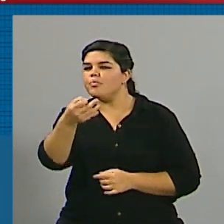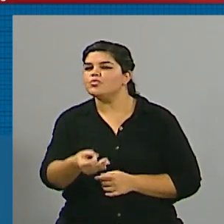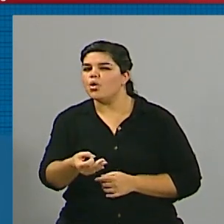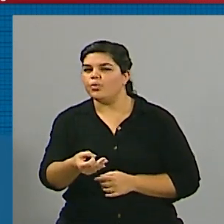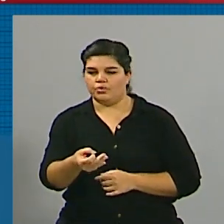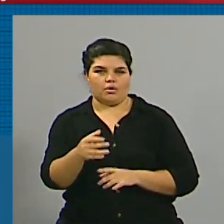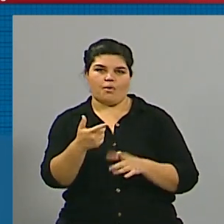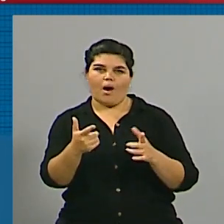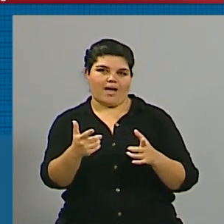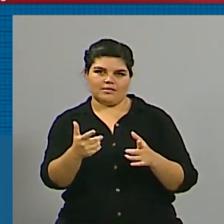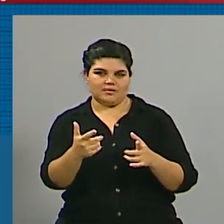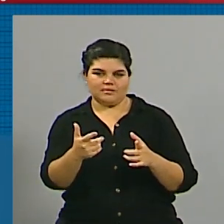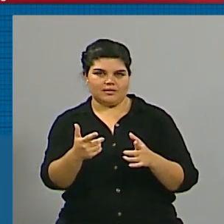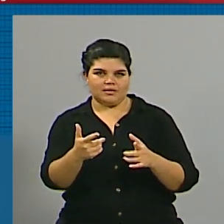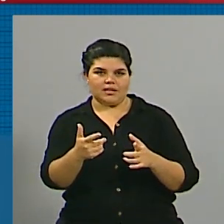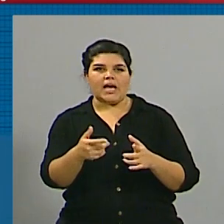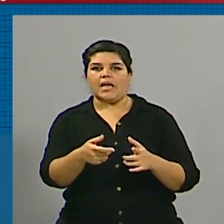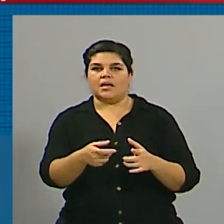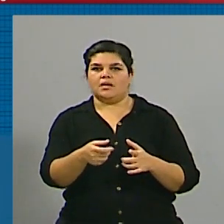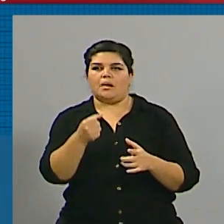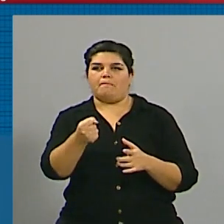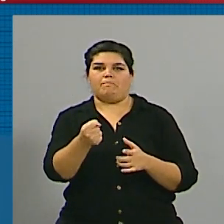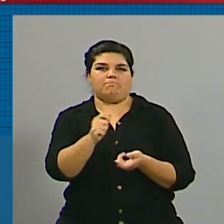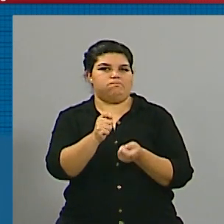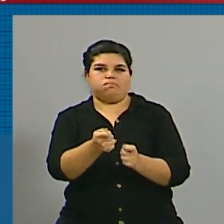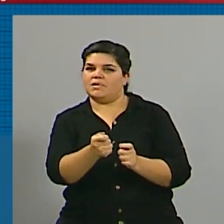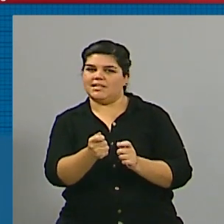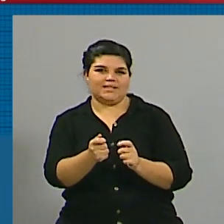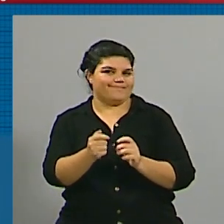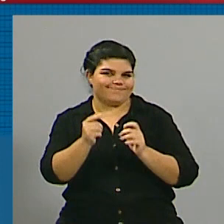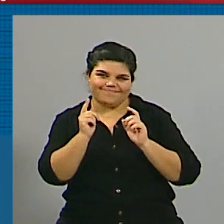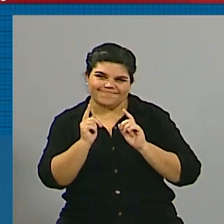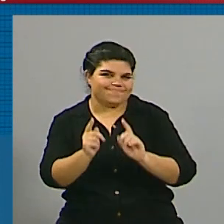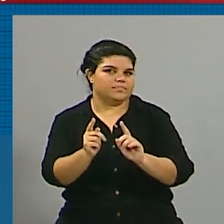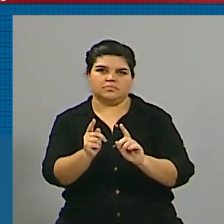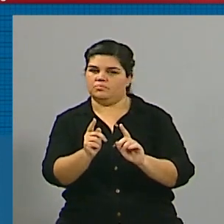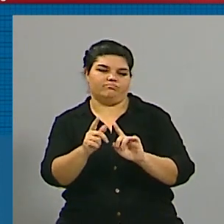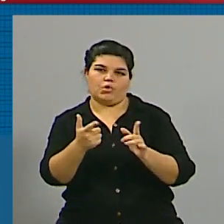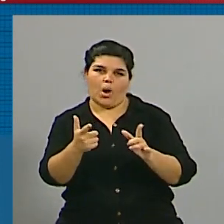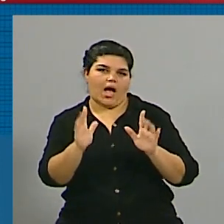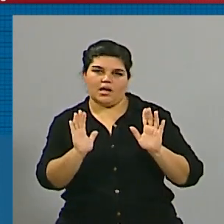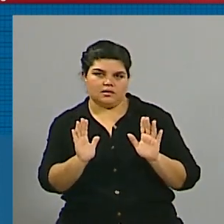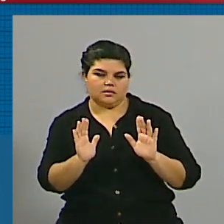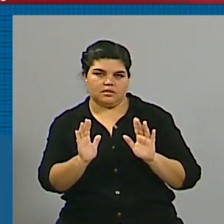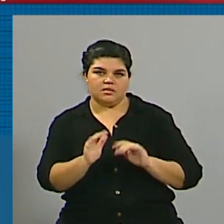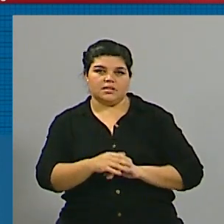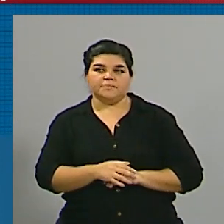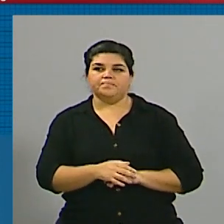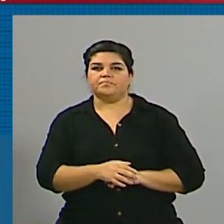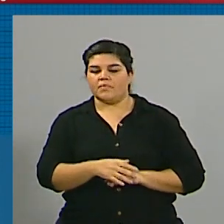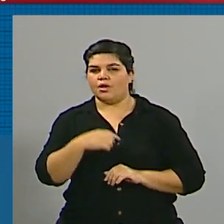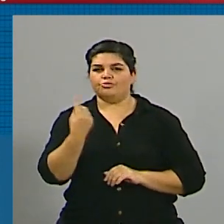cambio debería asentarse. Uno tiene que tener en cuenta cuáles son los problemas,